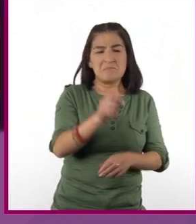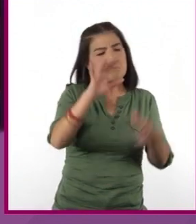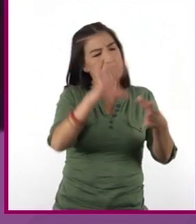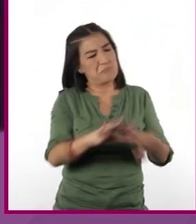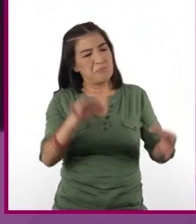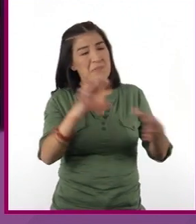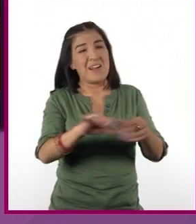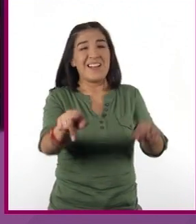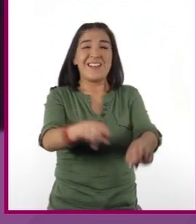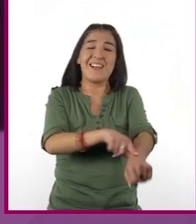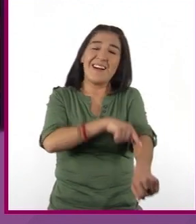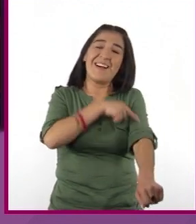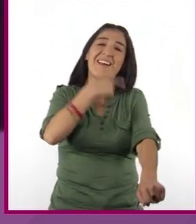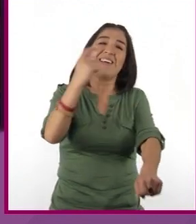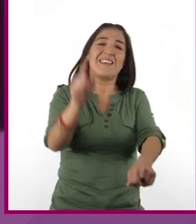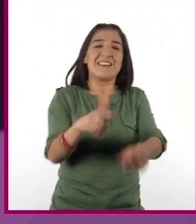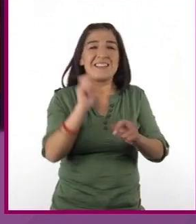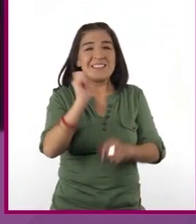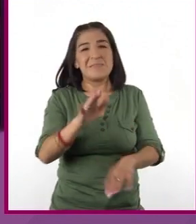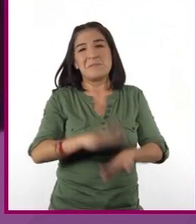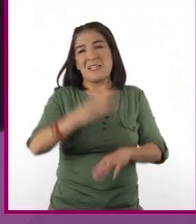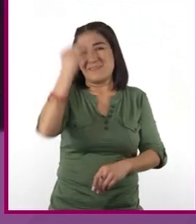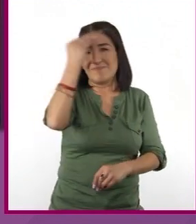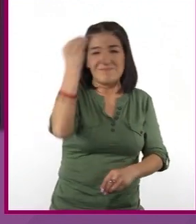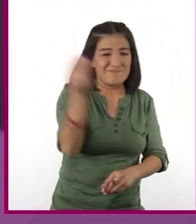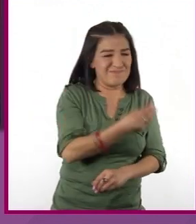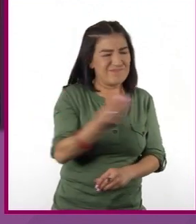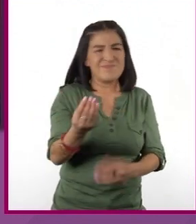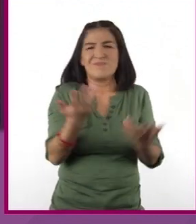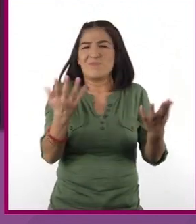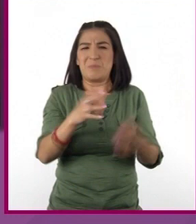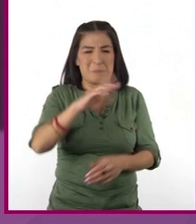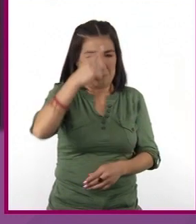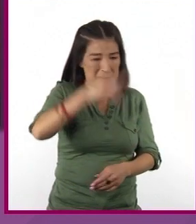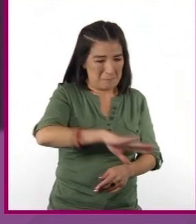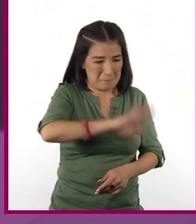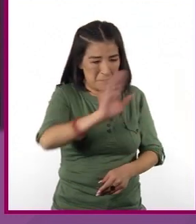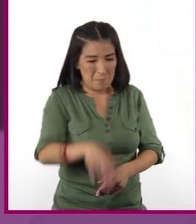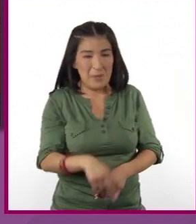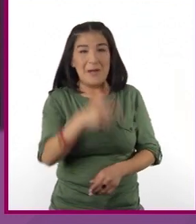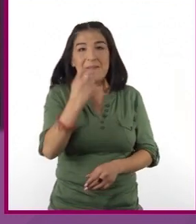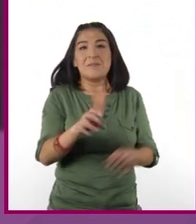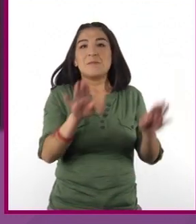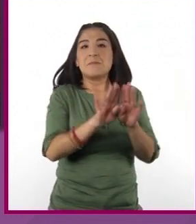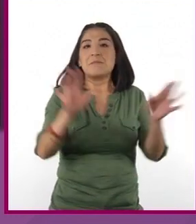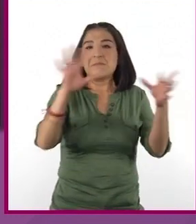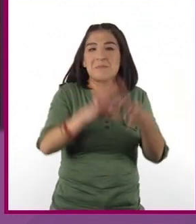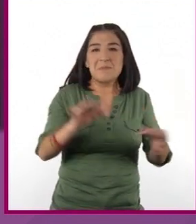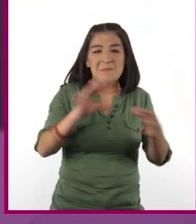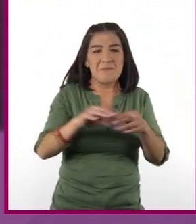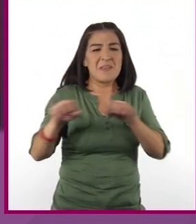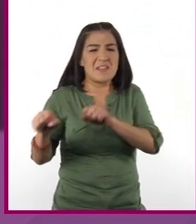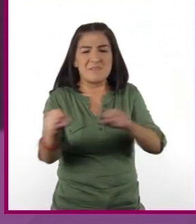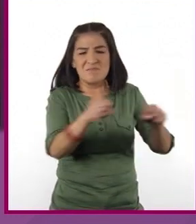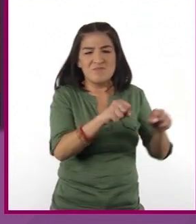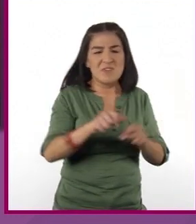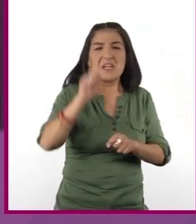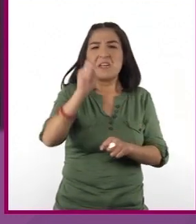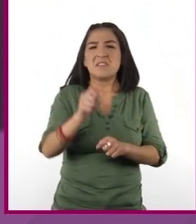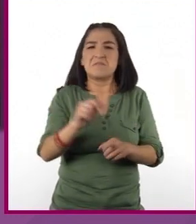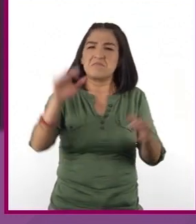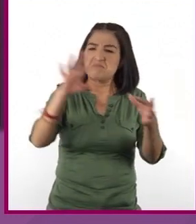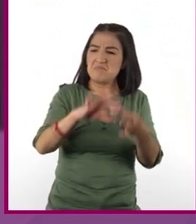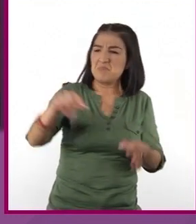largas horas de un horror más que mortal, durante las cuales conté las zumbantes oscilaciones